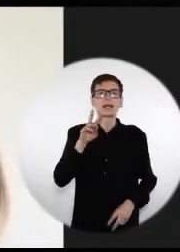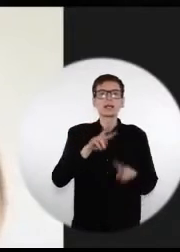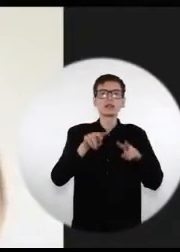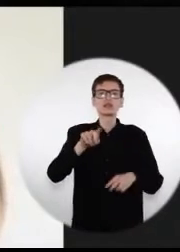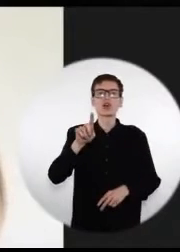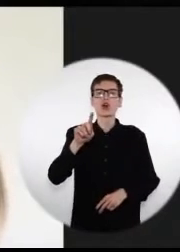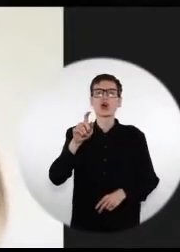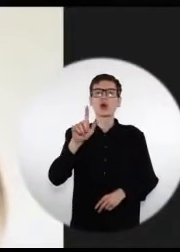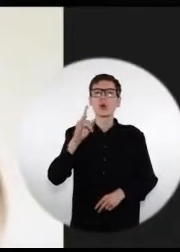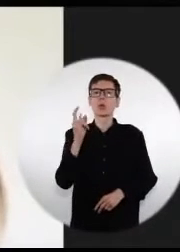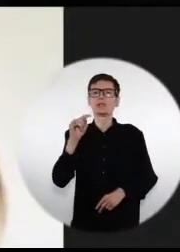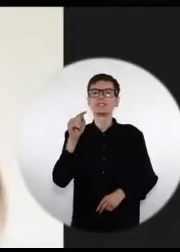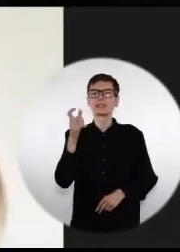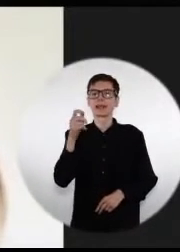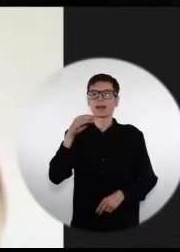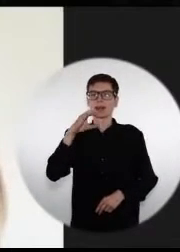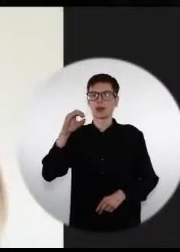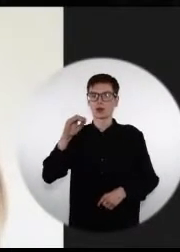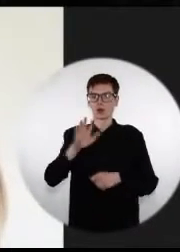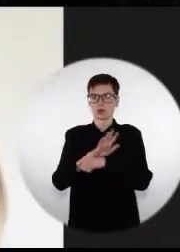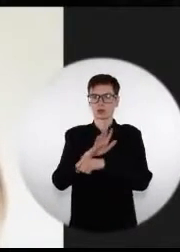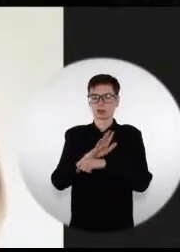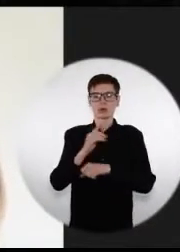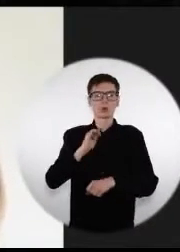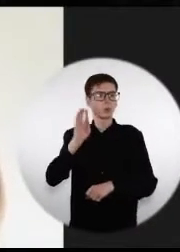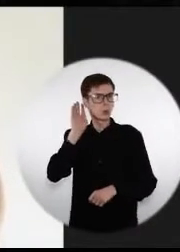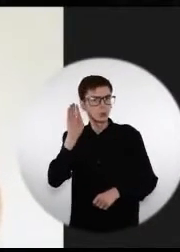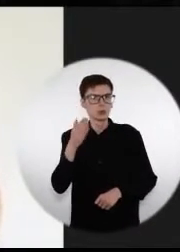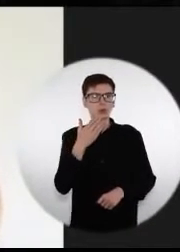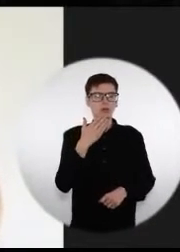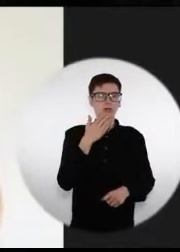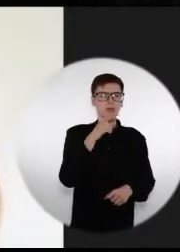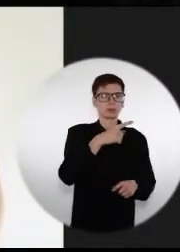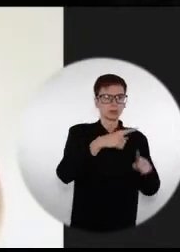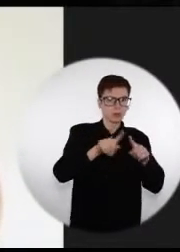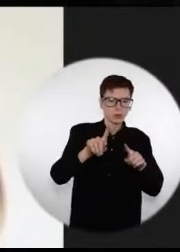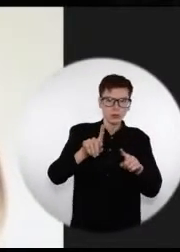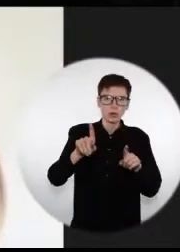esto escuché lo que hizo lo escucho lo que hizo néstor